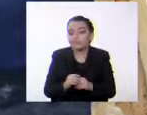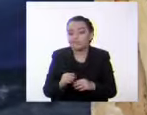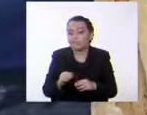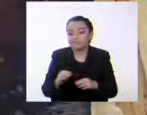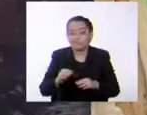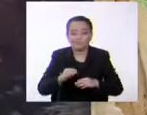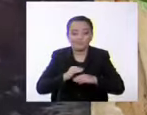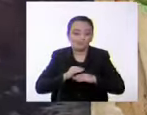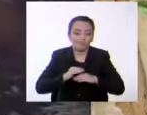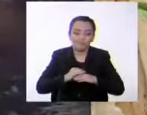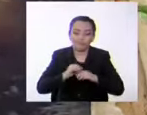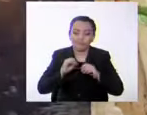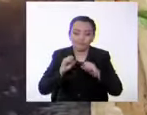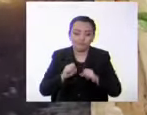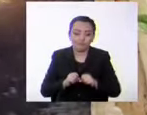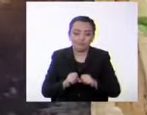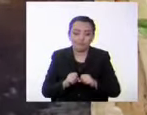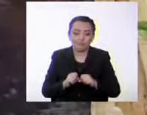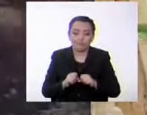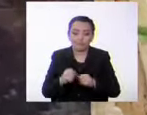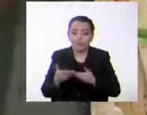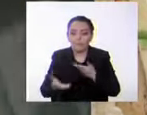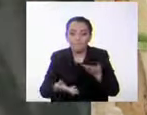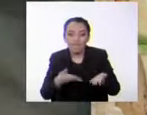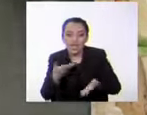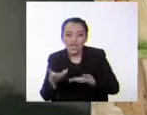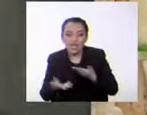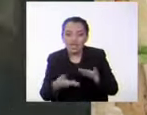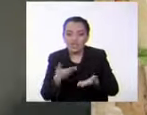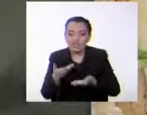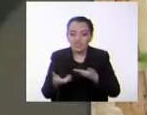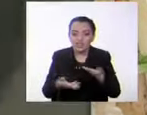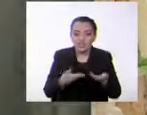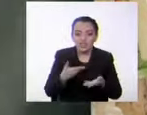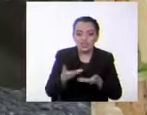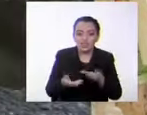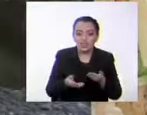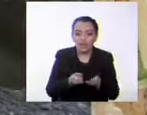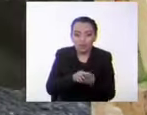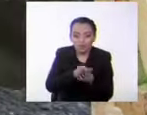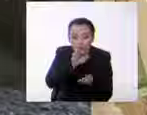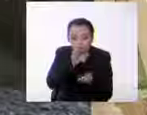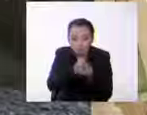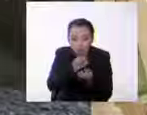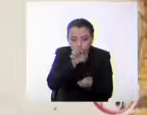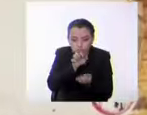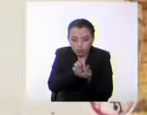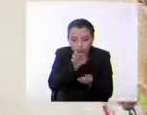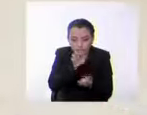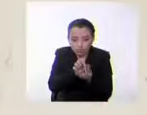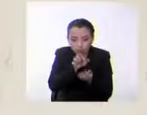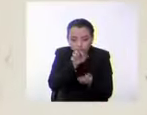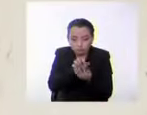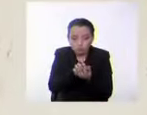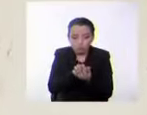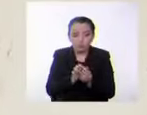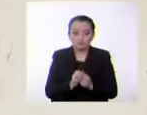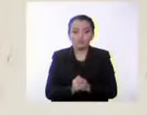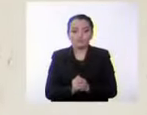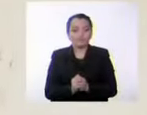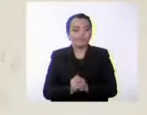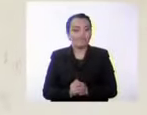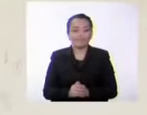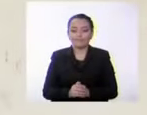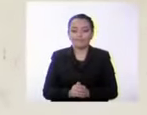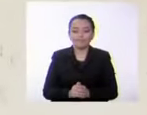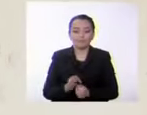disminuya, debido al comercio ilegal y a la contaminación de su hábitat. La mejor